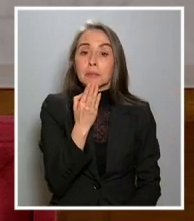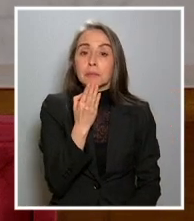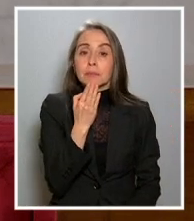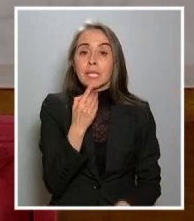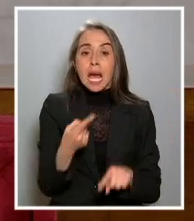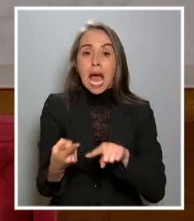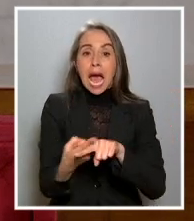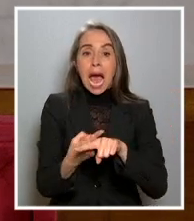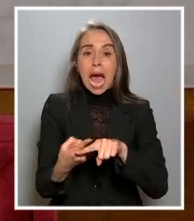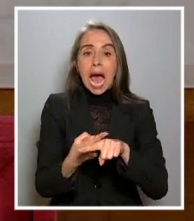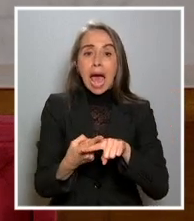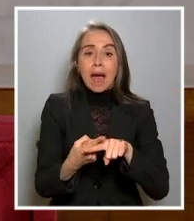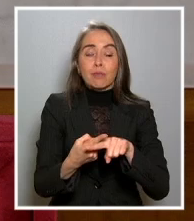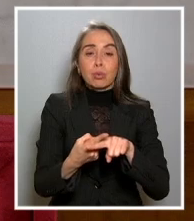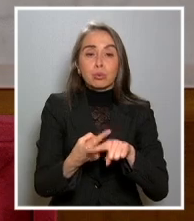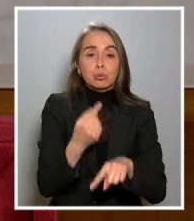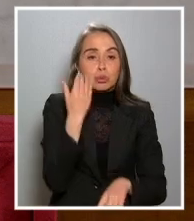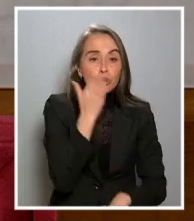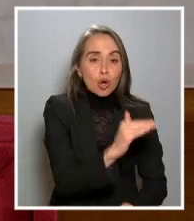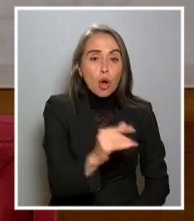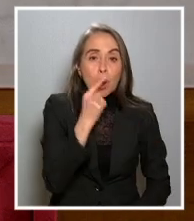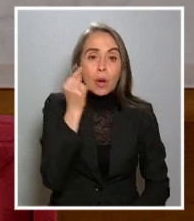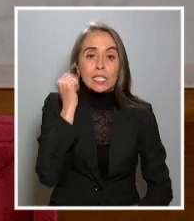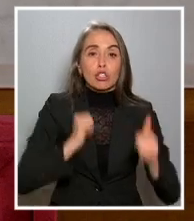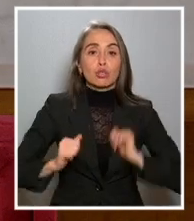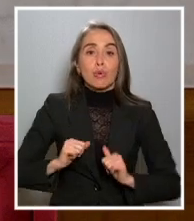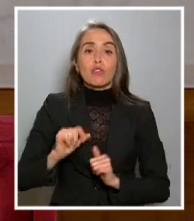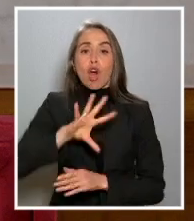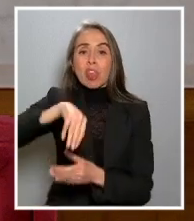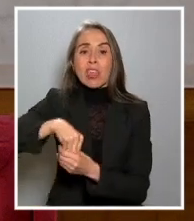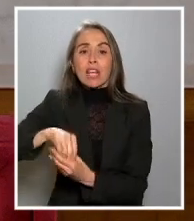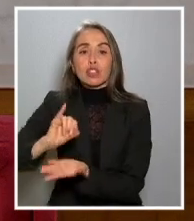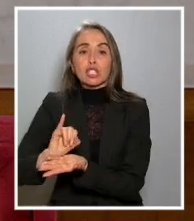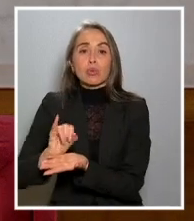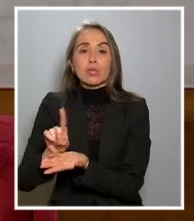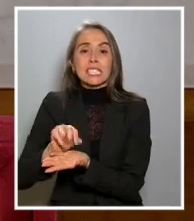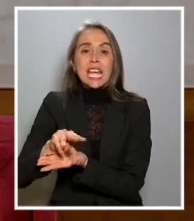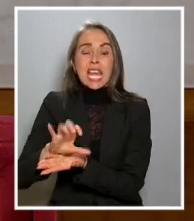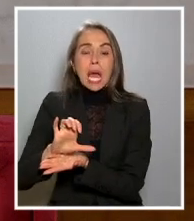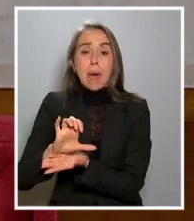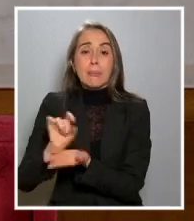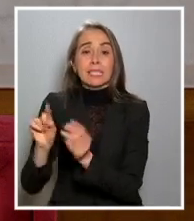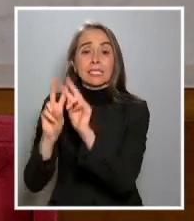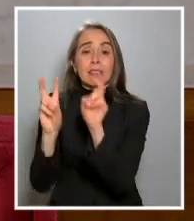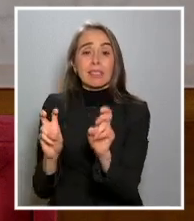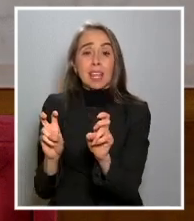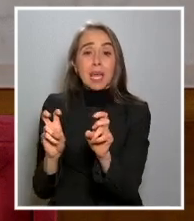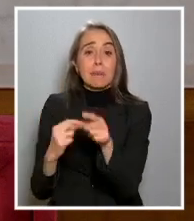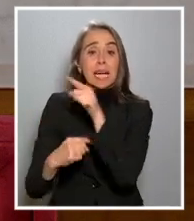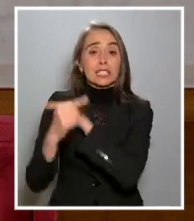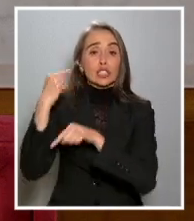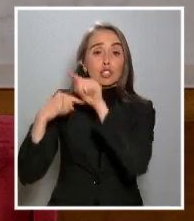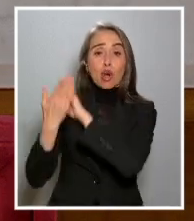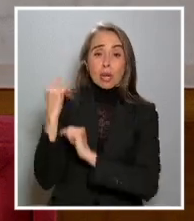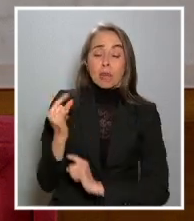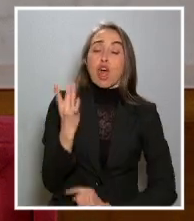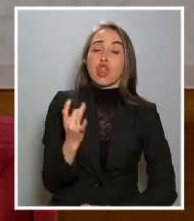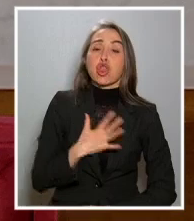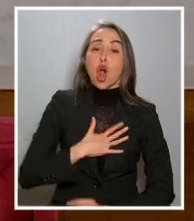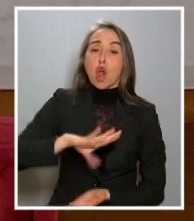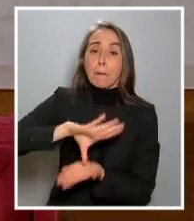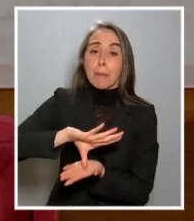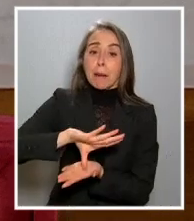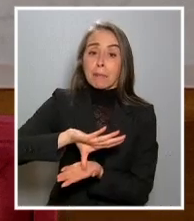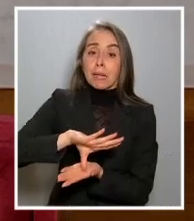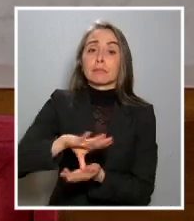Los abusos que sufrieron niños y niñas en el SENAME es un capítulo particularmente doloroso de nuestra historia reciente respecto